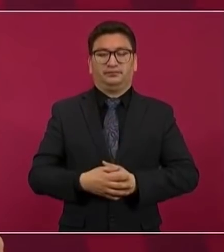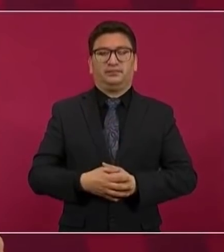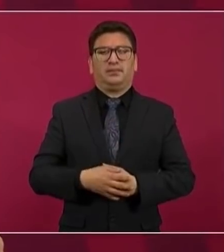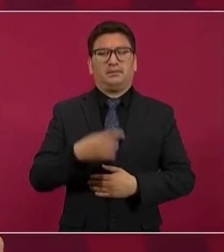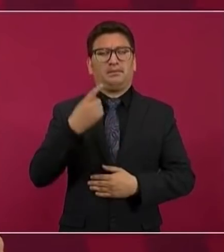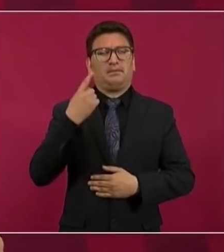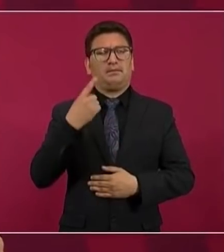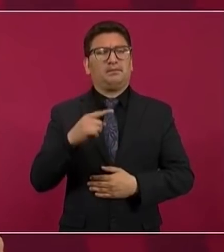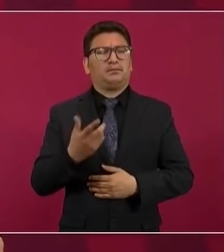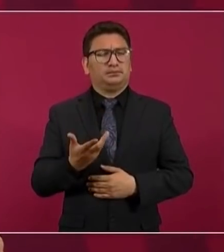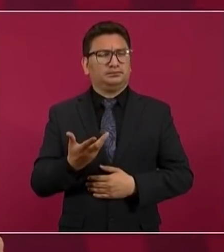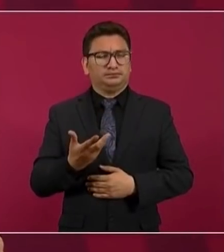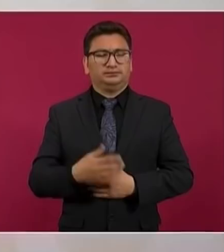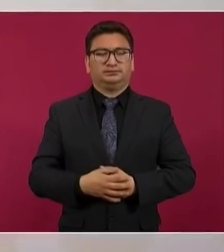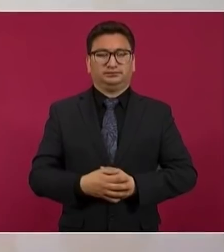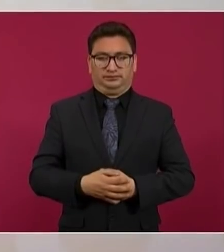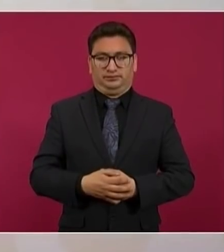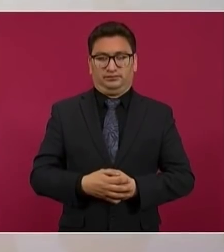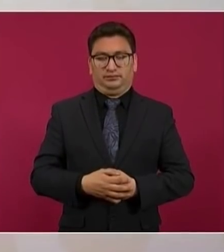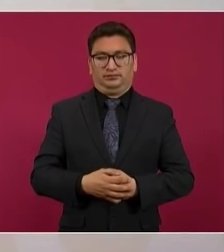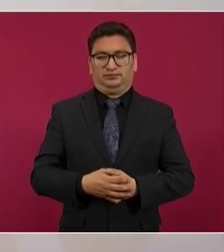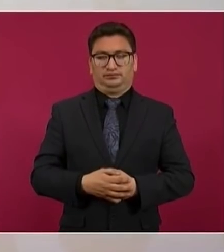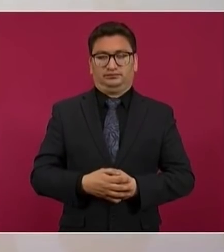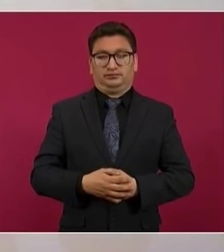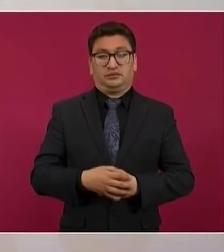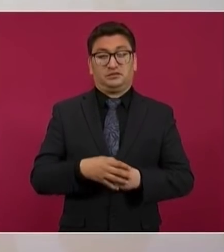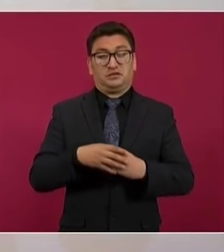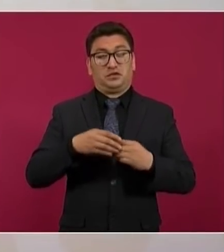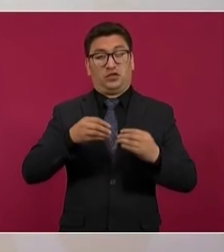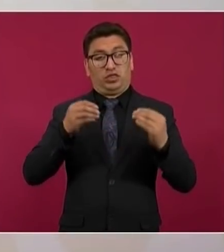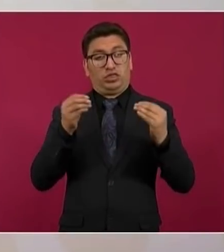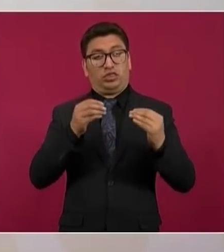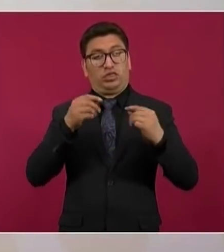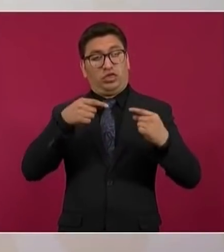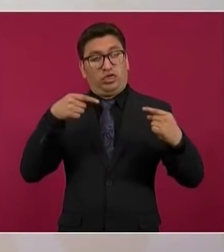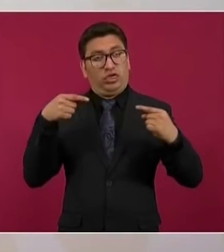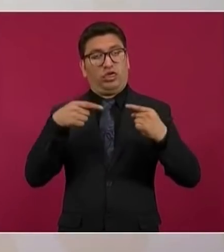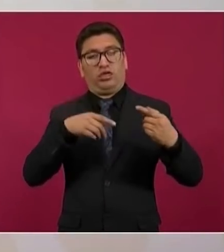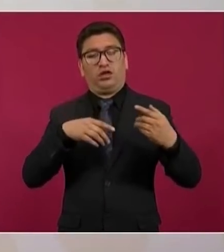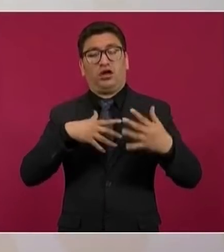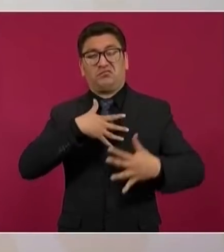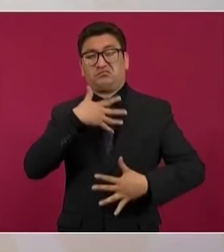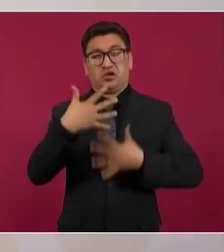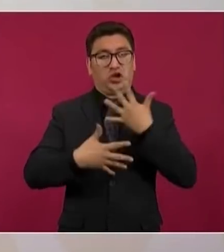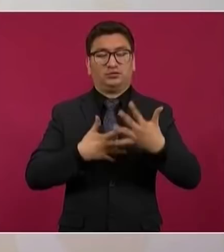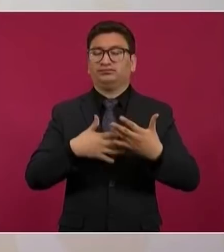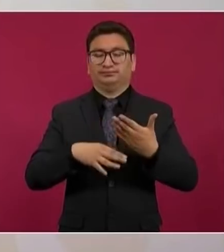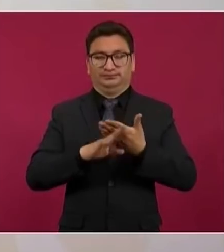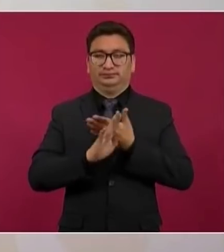para evitar la confrontación y la violencia.